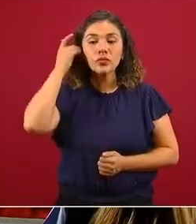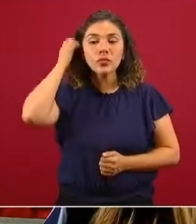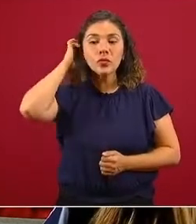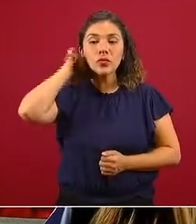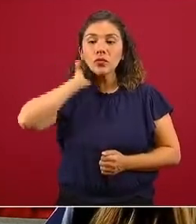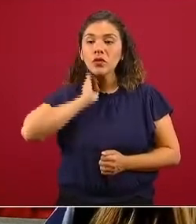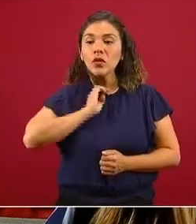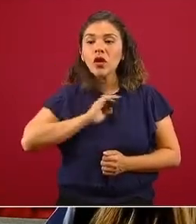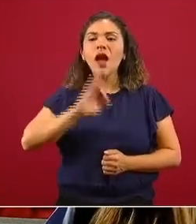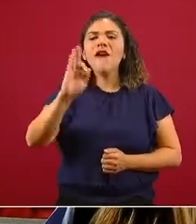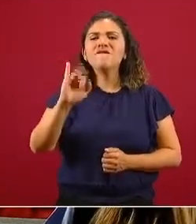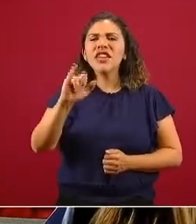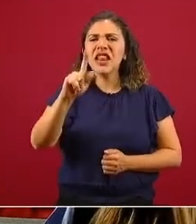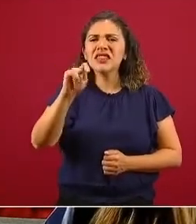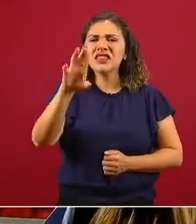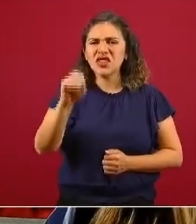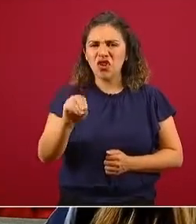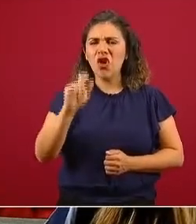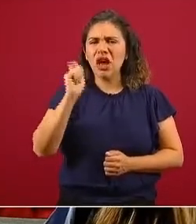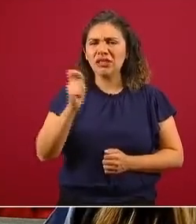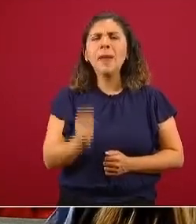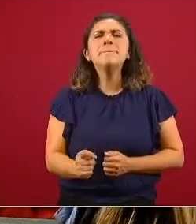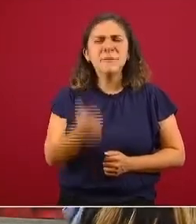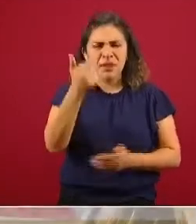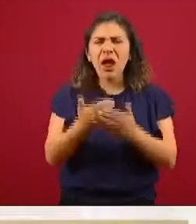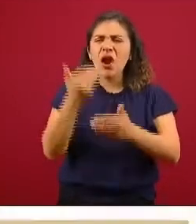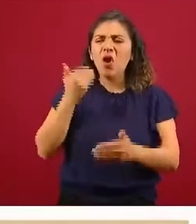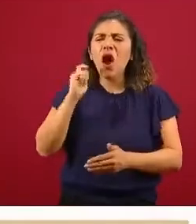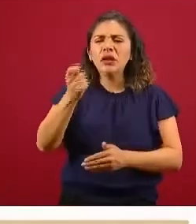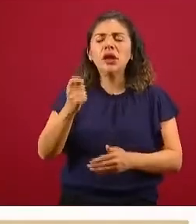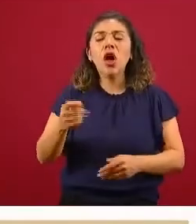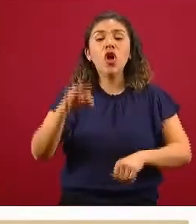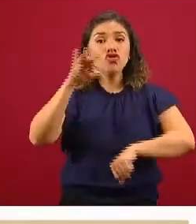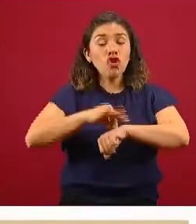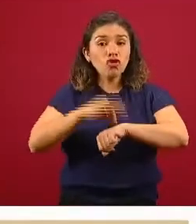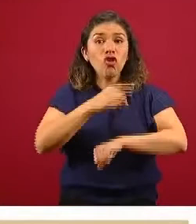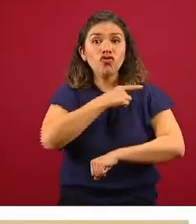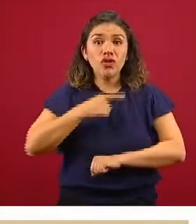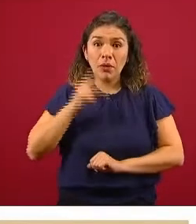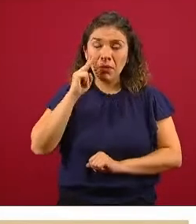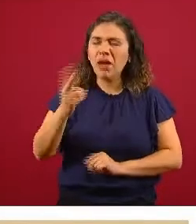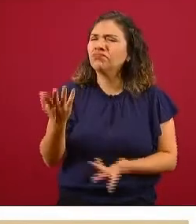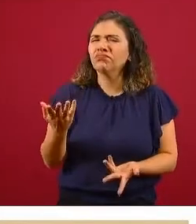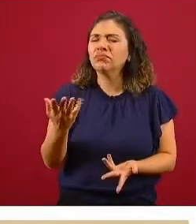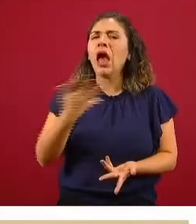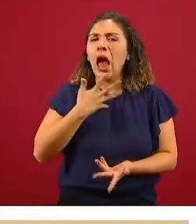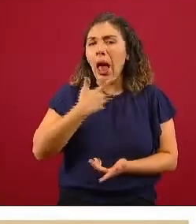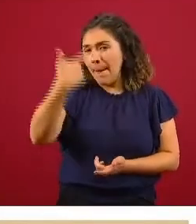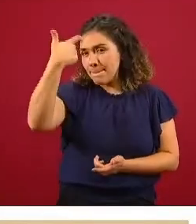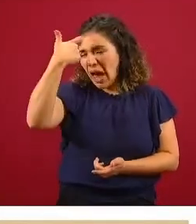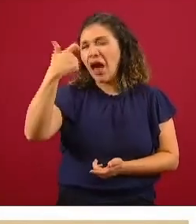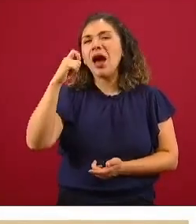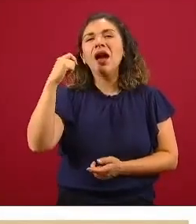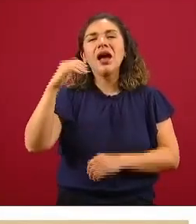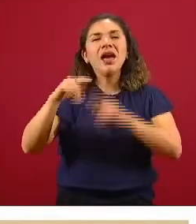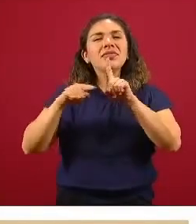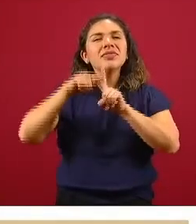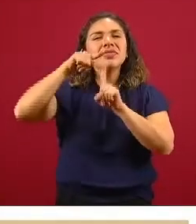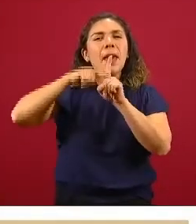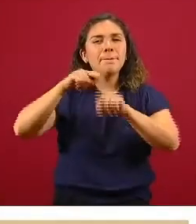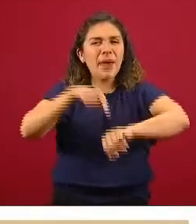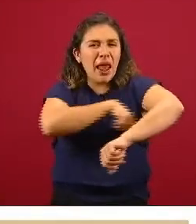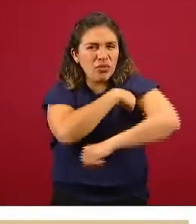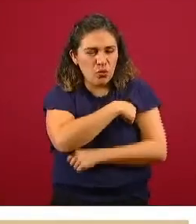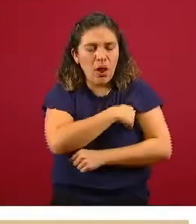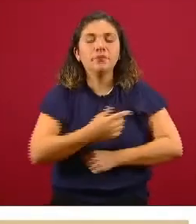Filtros. Los filtros de trabajo al principio eran una cosa que decían, es que los médicos tienen que ver. Vemos temperatura, fíjense.